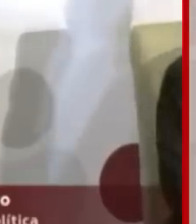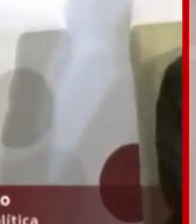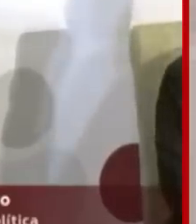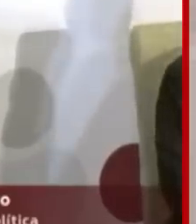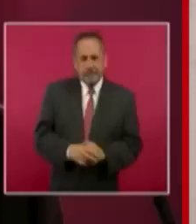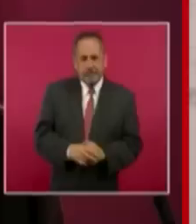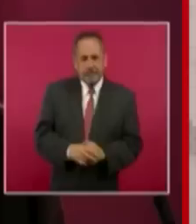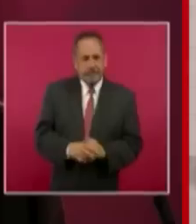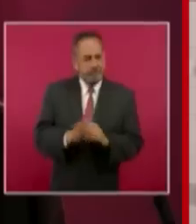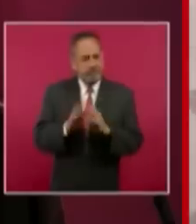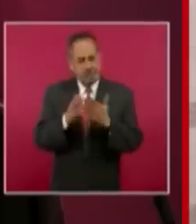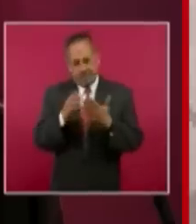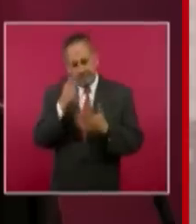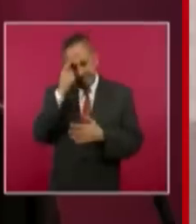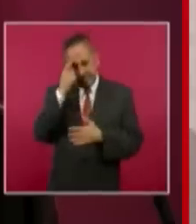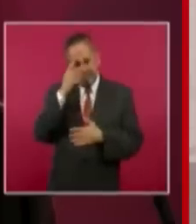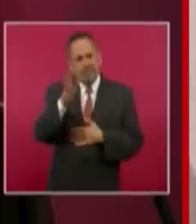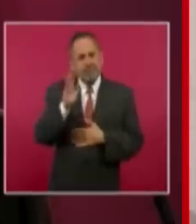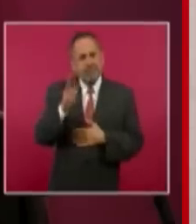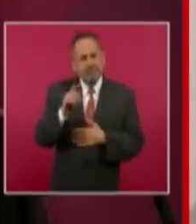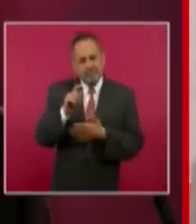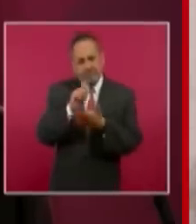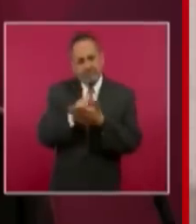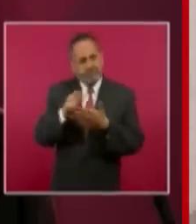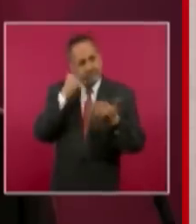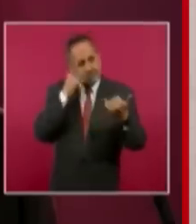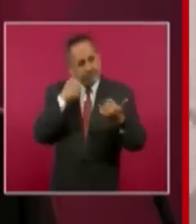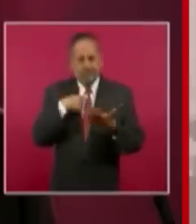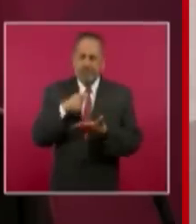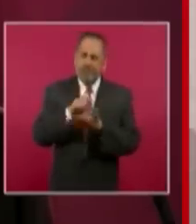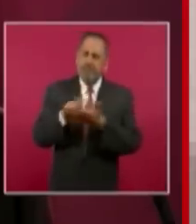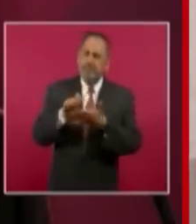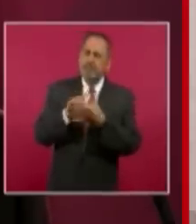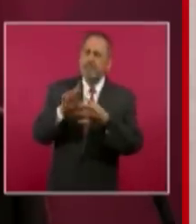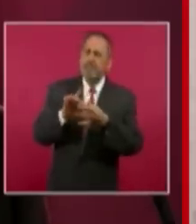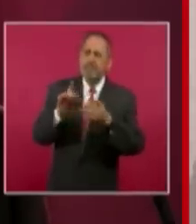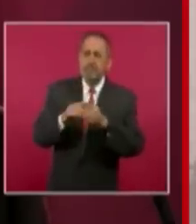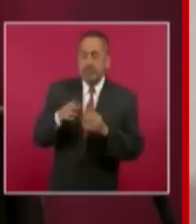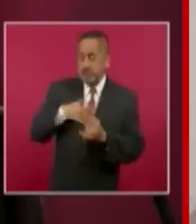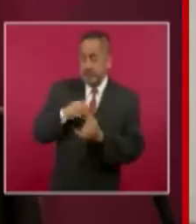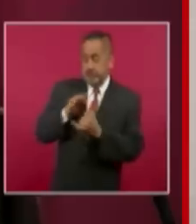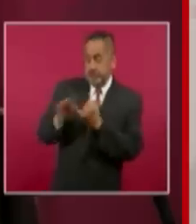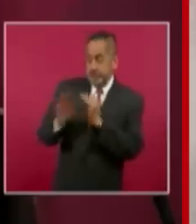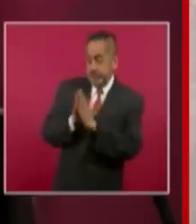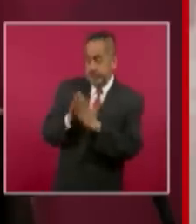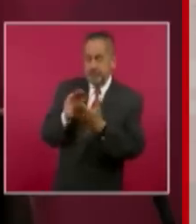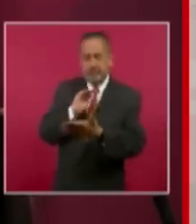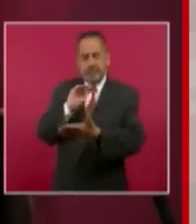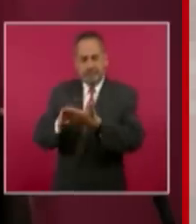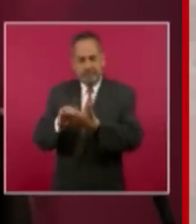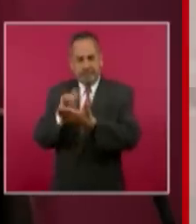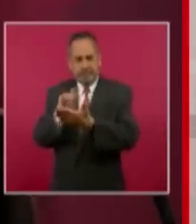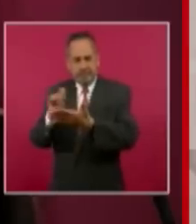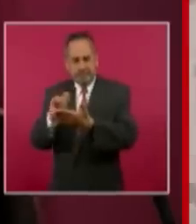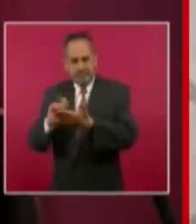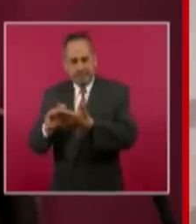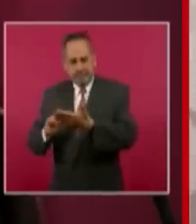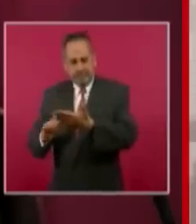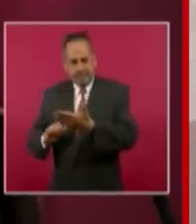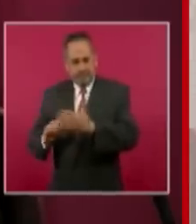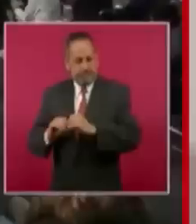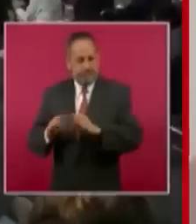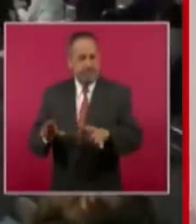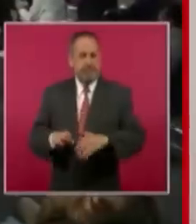si se impone a uno de los de las corcholatas sin un método creíble por no decir transparente